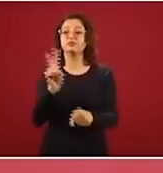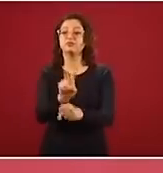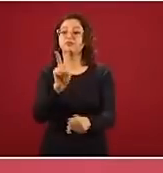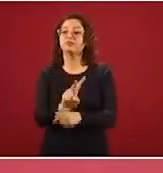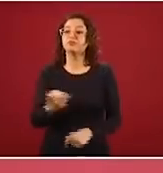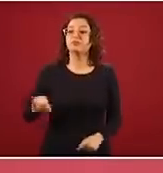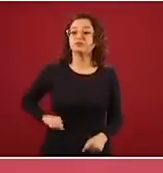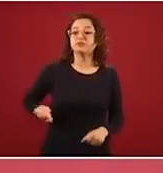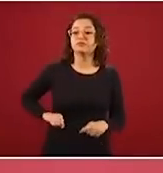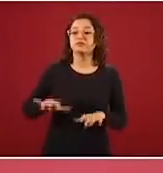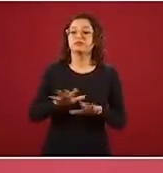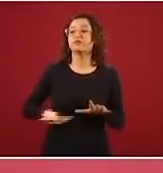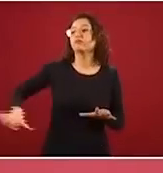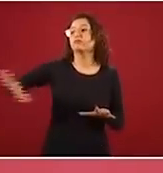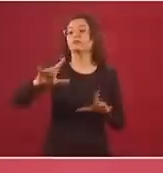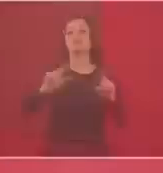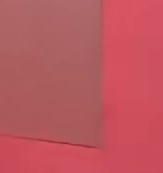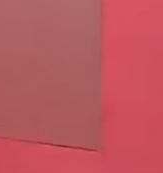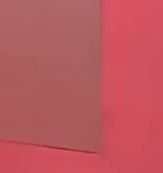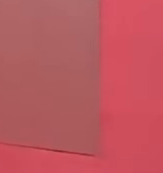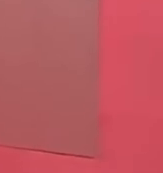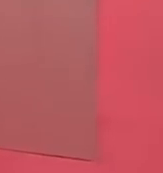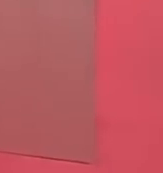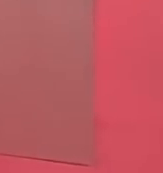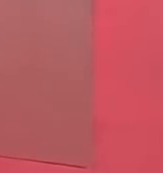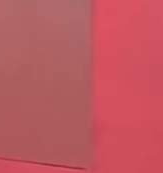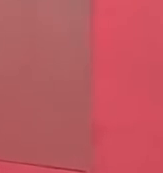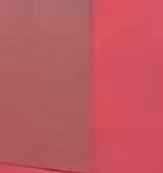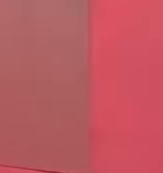pueblo, en este caso, por la salud del pueblo.